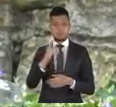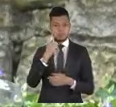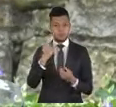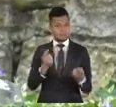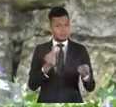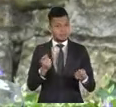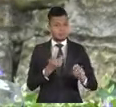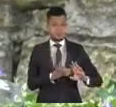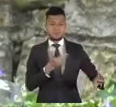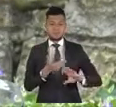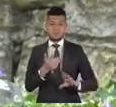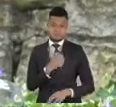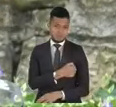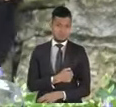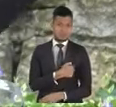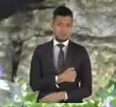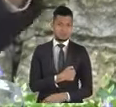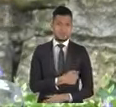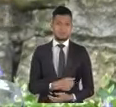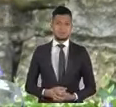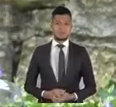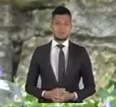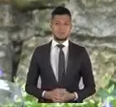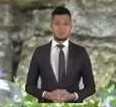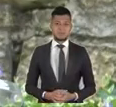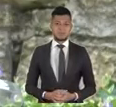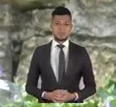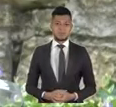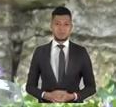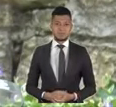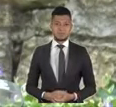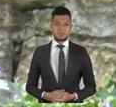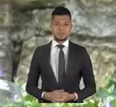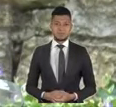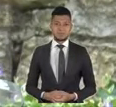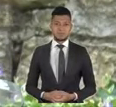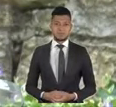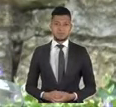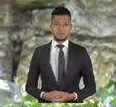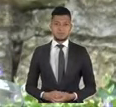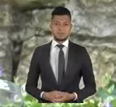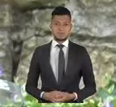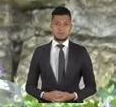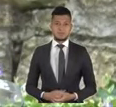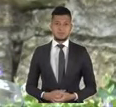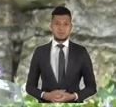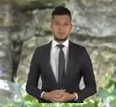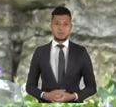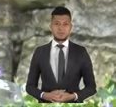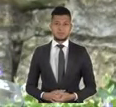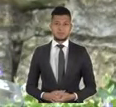con mucha distancia, acá al frente de la pantalla.